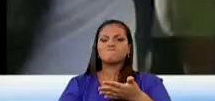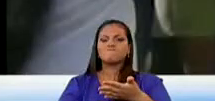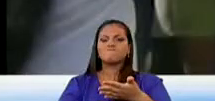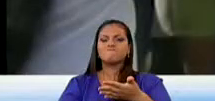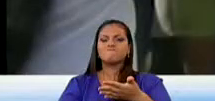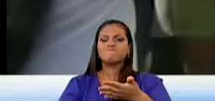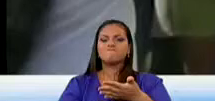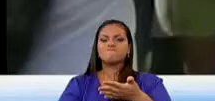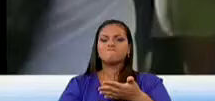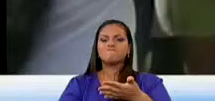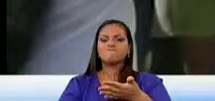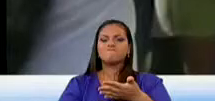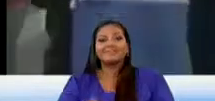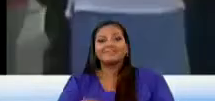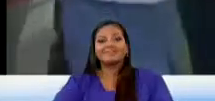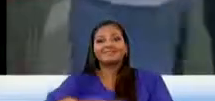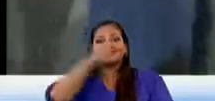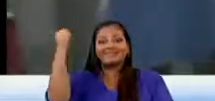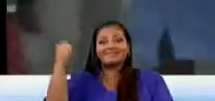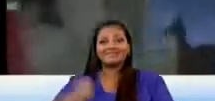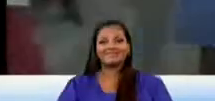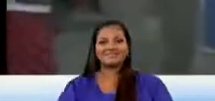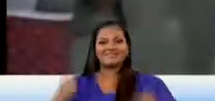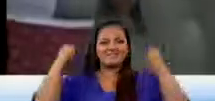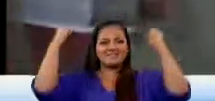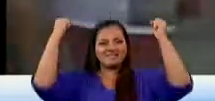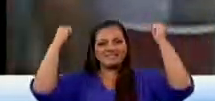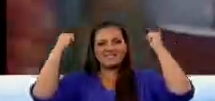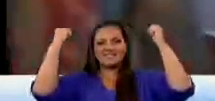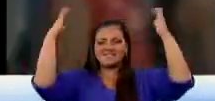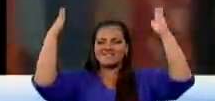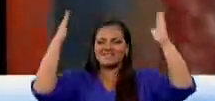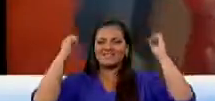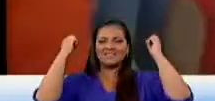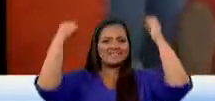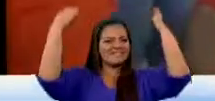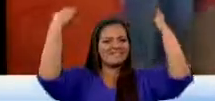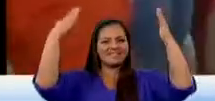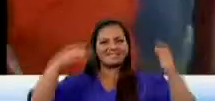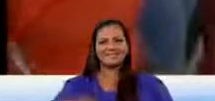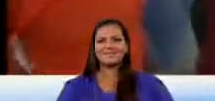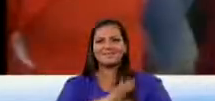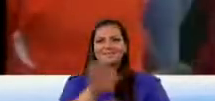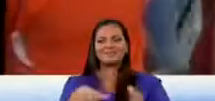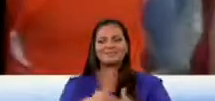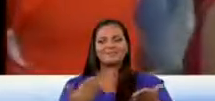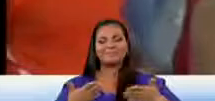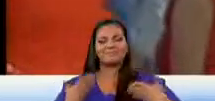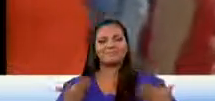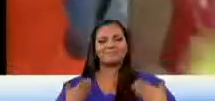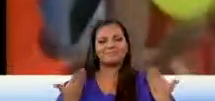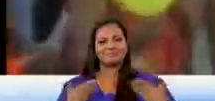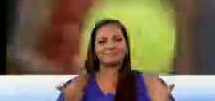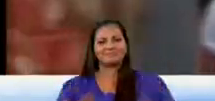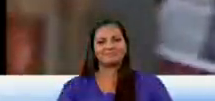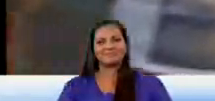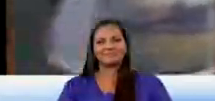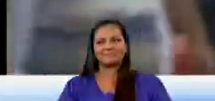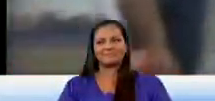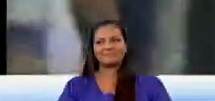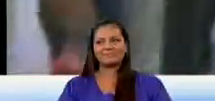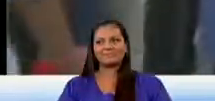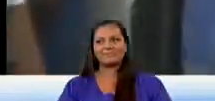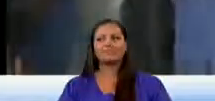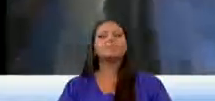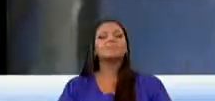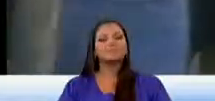Bueno, entonces, amigos televidentes, estamos viendo la algarabía que hay acá, la felicidad desborda aquí entre los moradores. Para ubicarnos mejor, entonces,